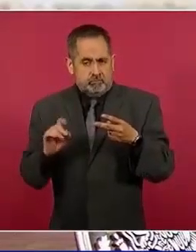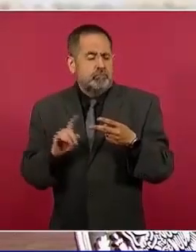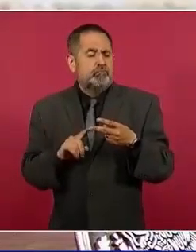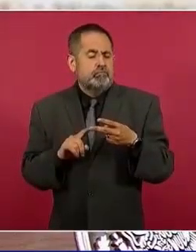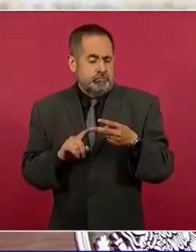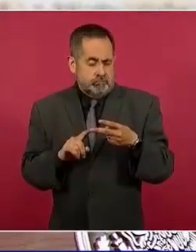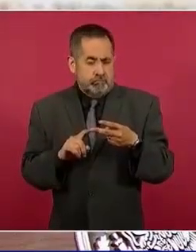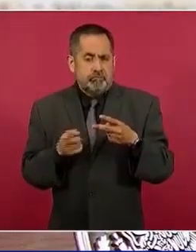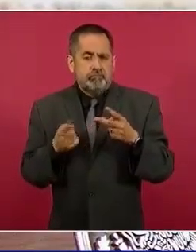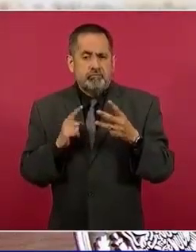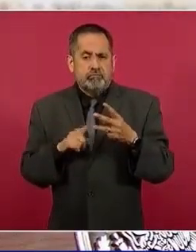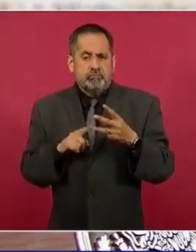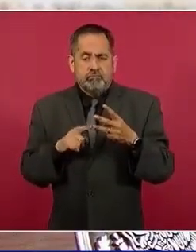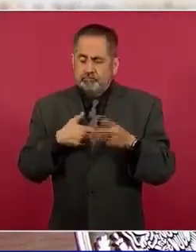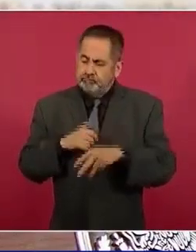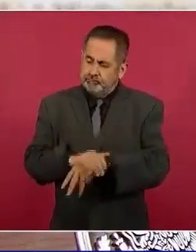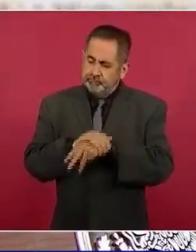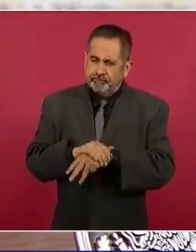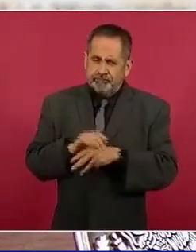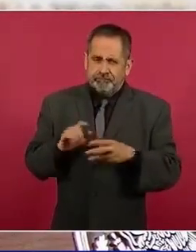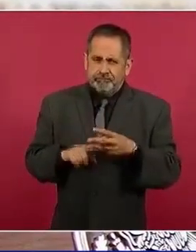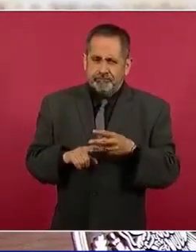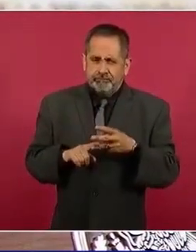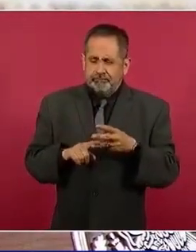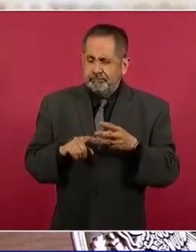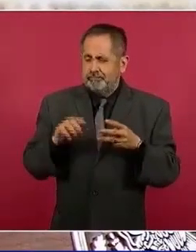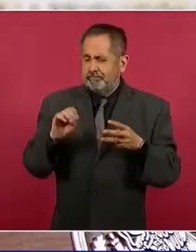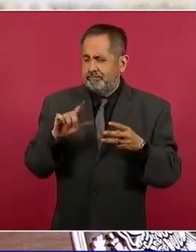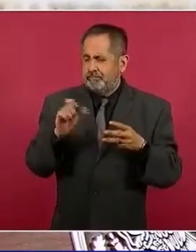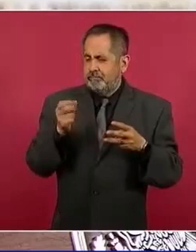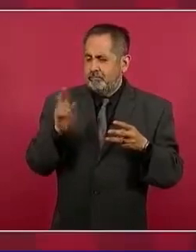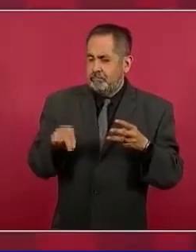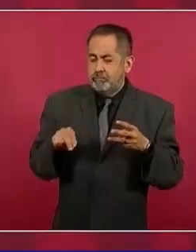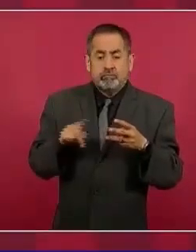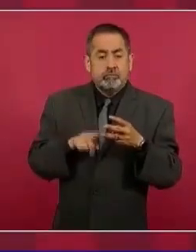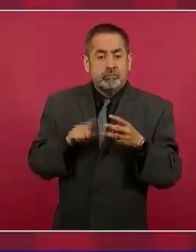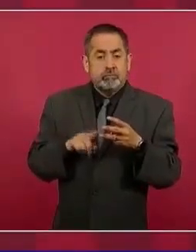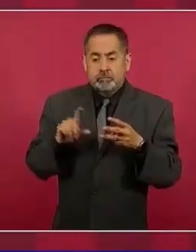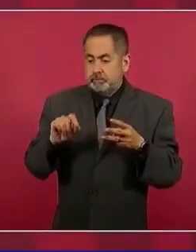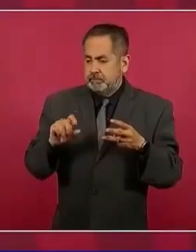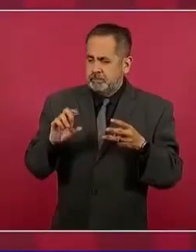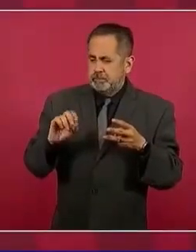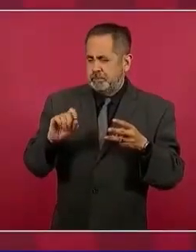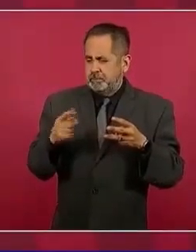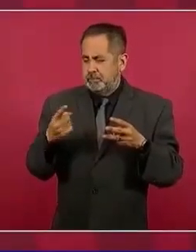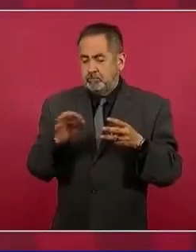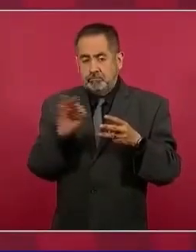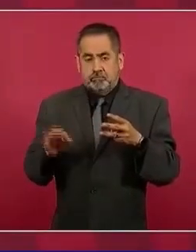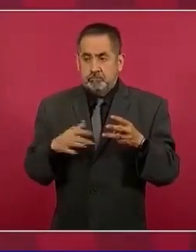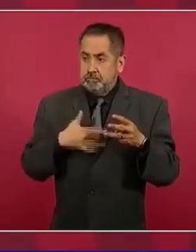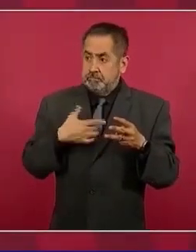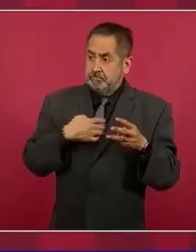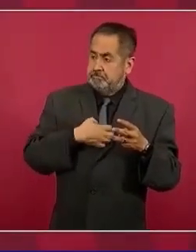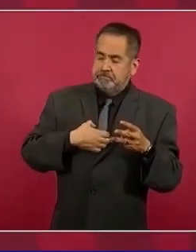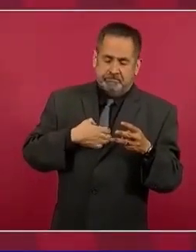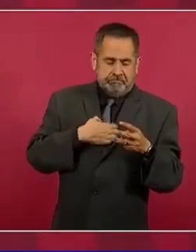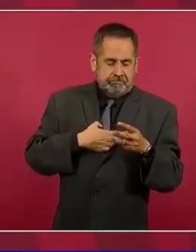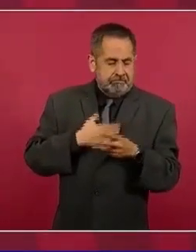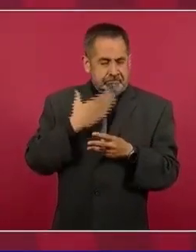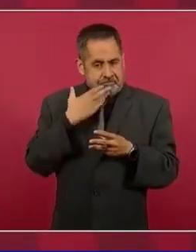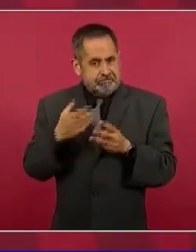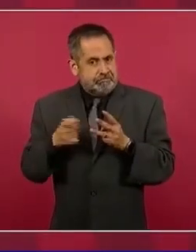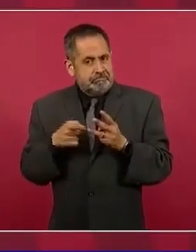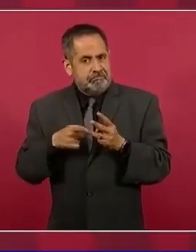24%. Y en tercero, mi amigo Melechón, con 20 o 21, que me dio mucho gusto.